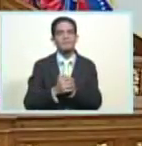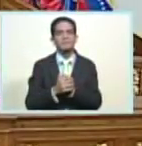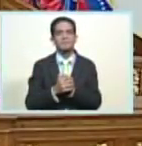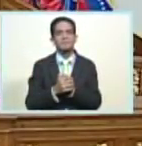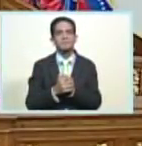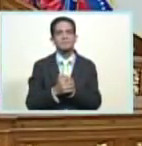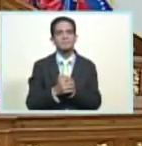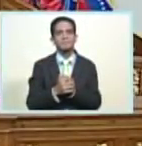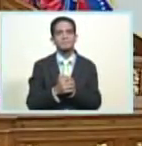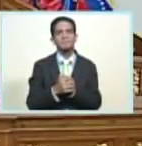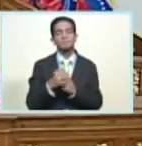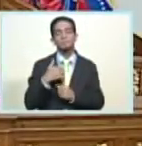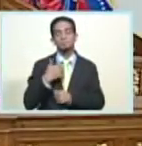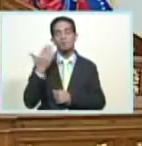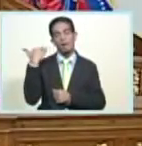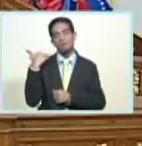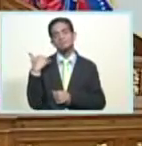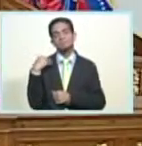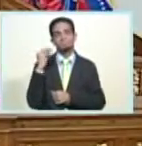que yo denuncié desde temprano.